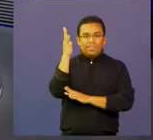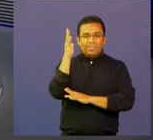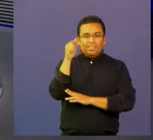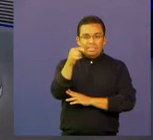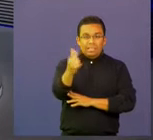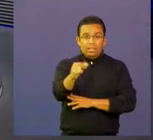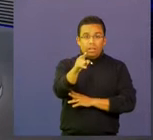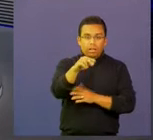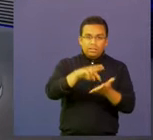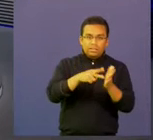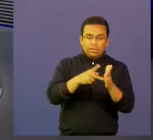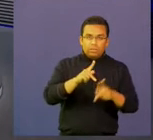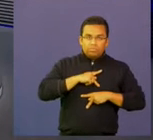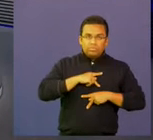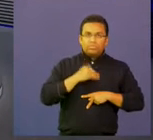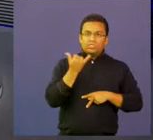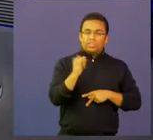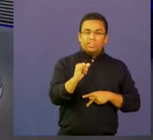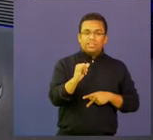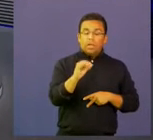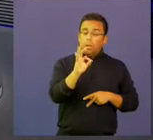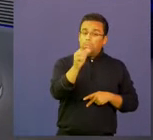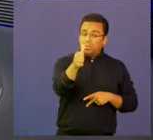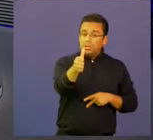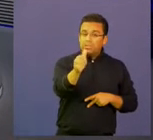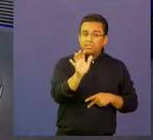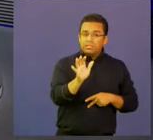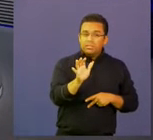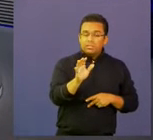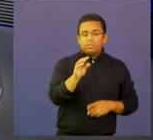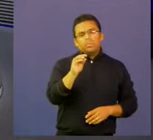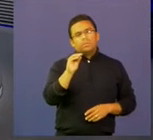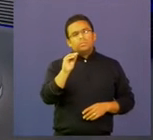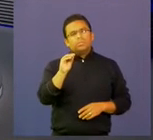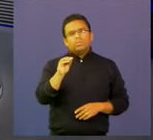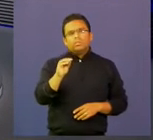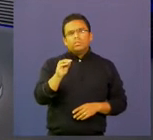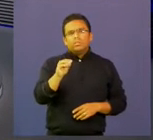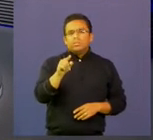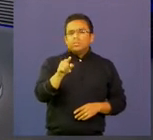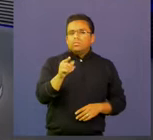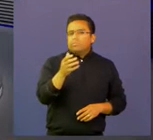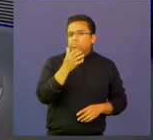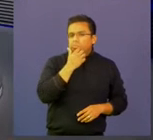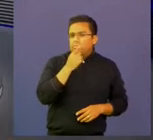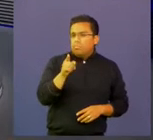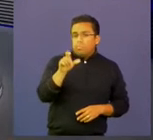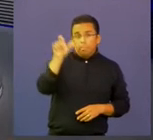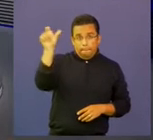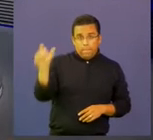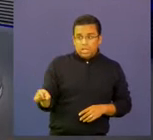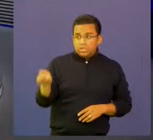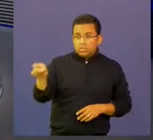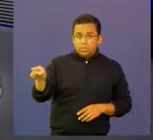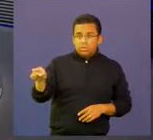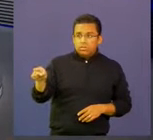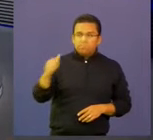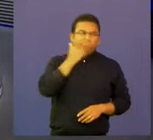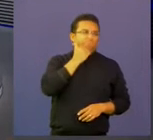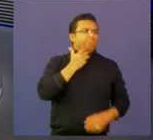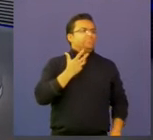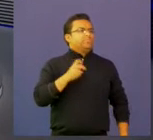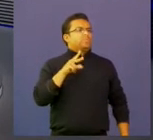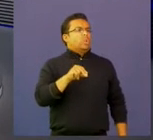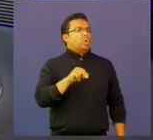eso es una gran maravilla. Pero ¿cuántas veces ustedes, ante un profesor que no quiere, otro profesor que no quiere